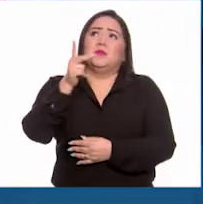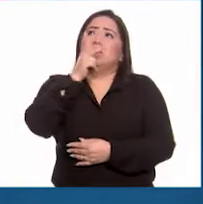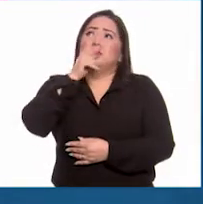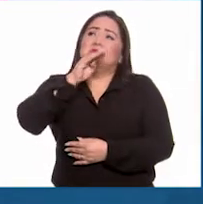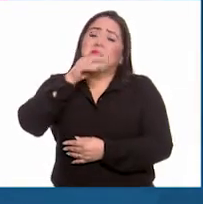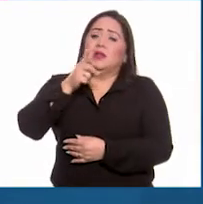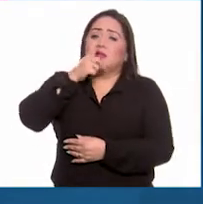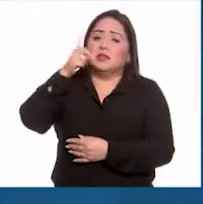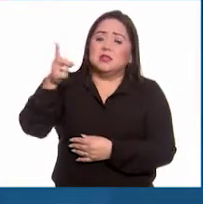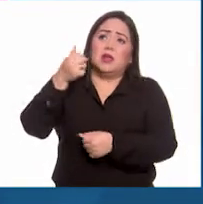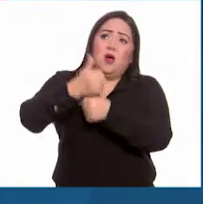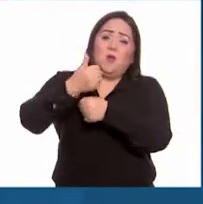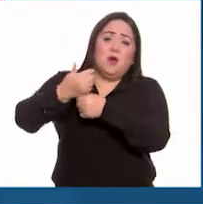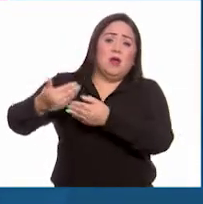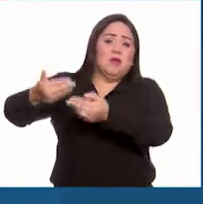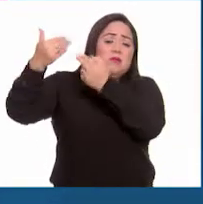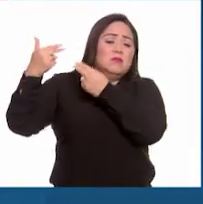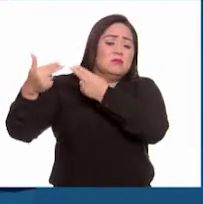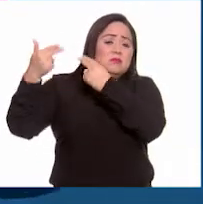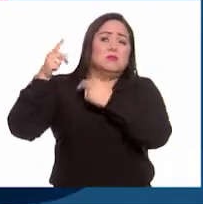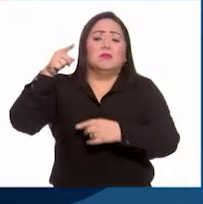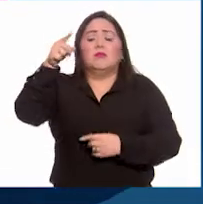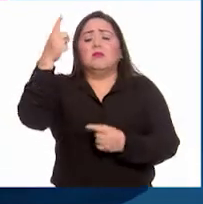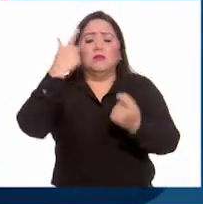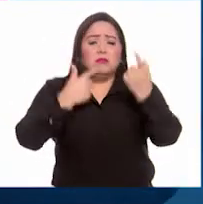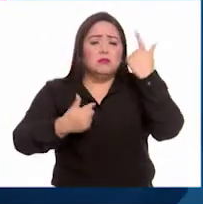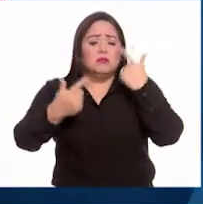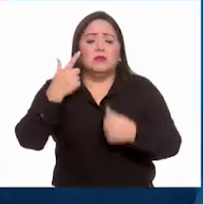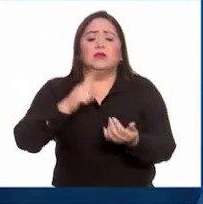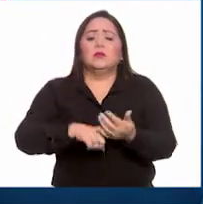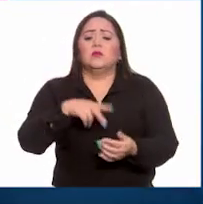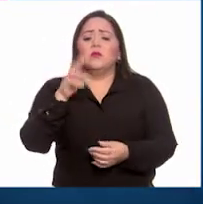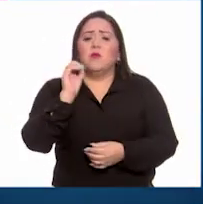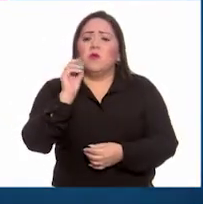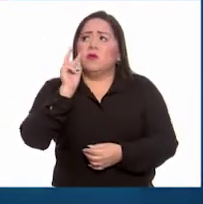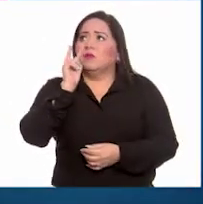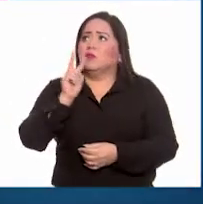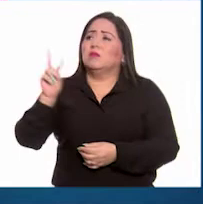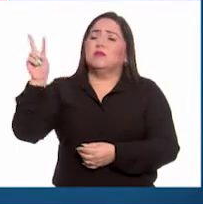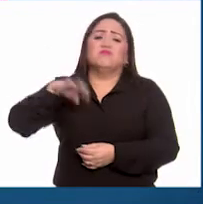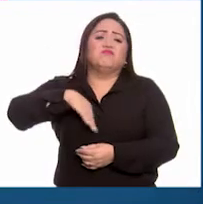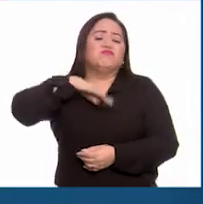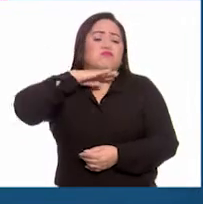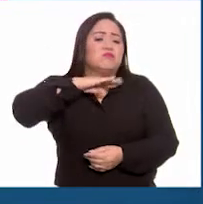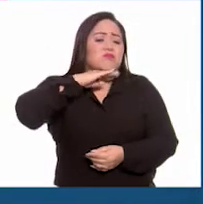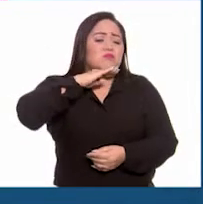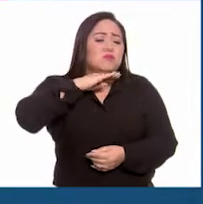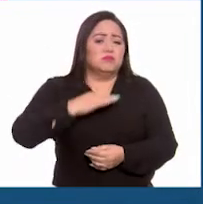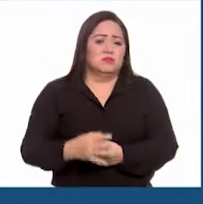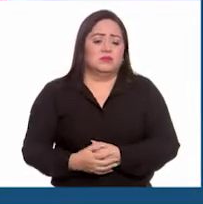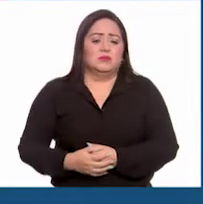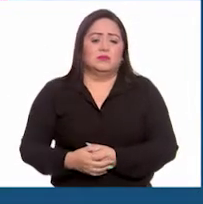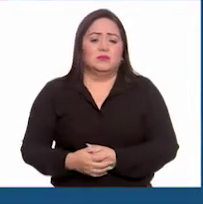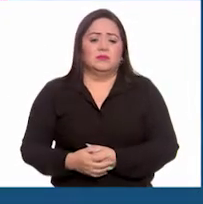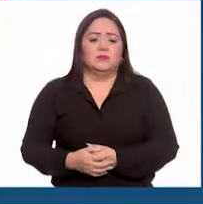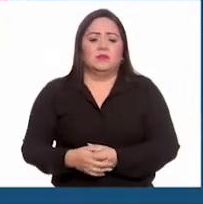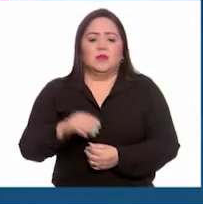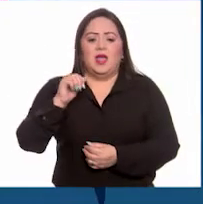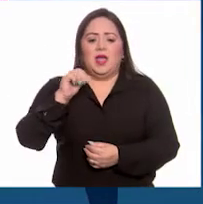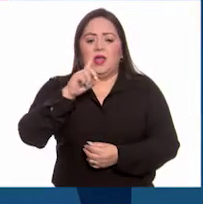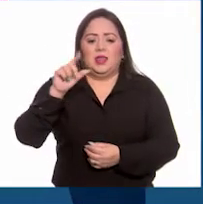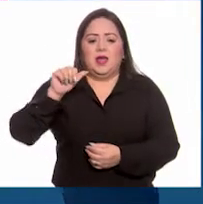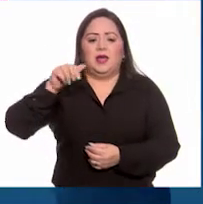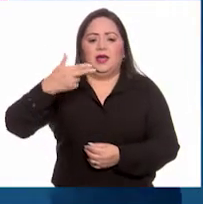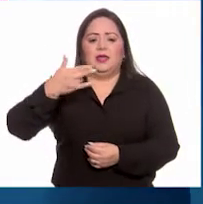padres, según los abuelos, ella llora y ni siquiera volteamos a mirarla. Ada